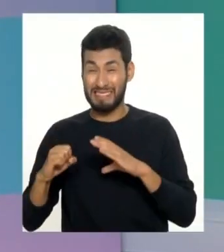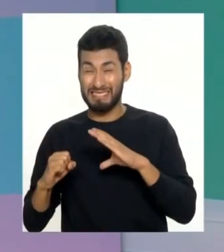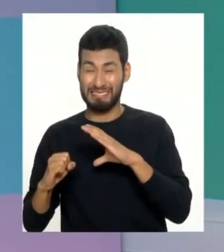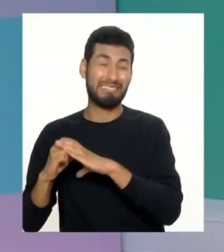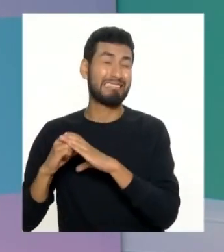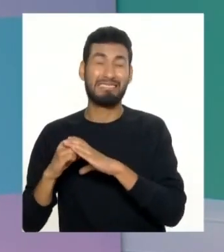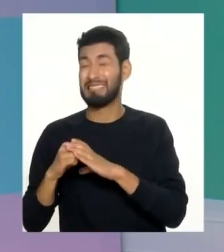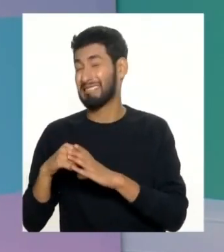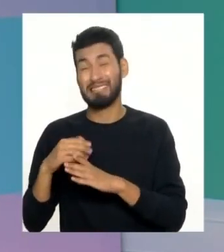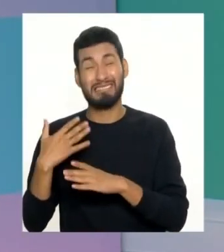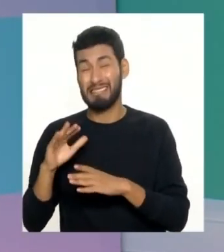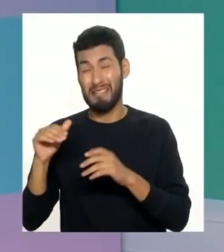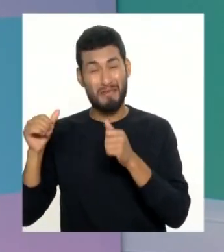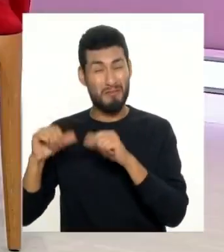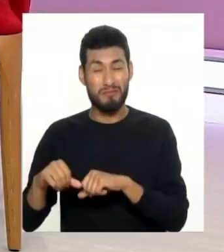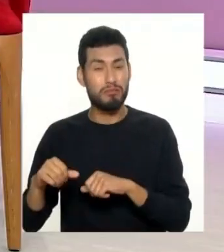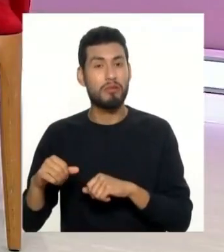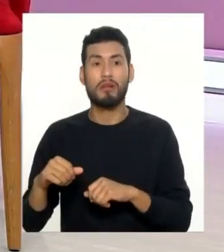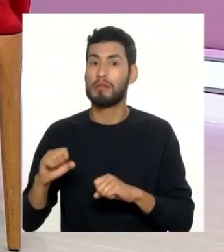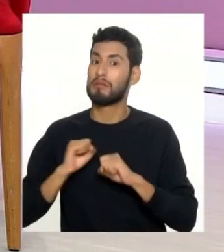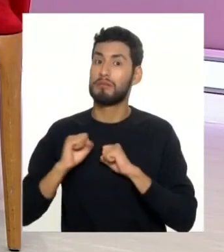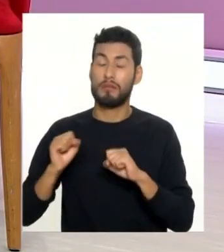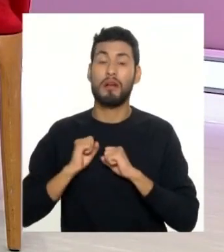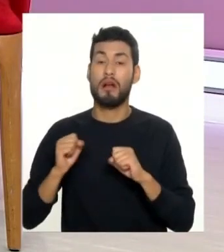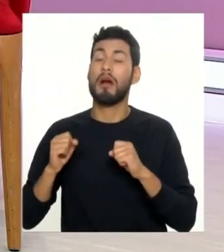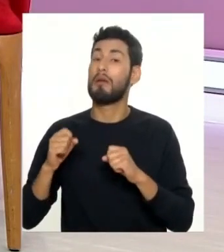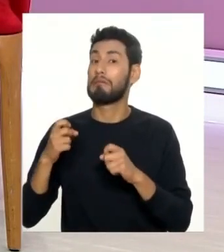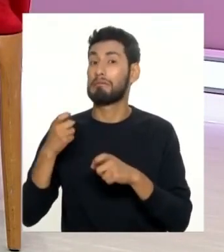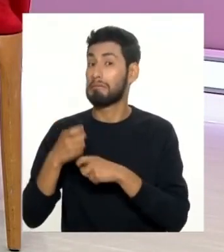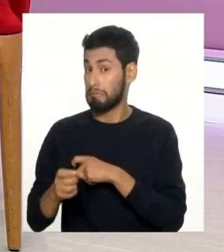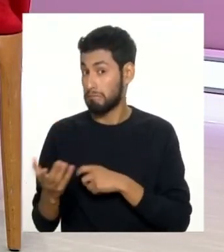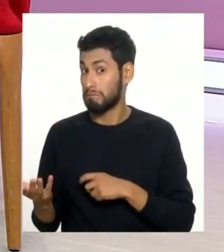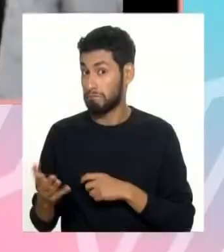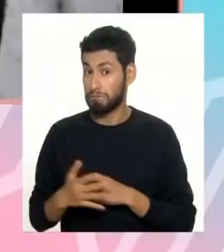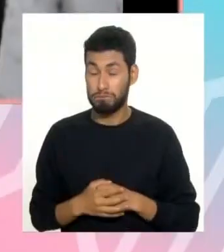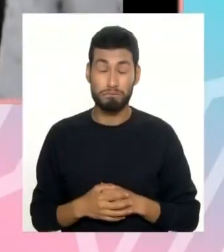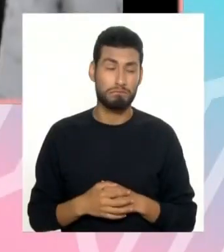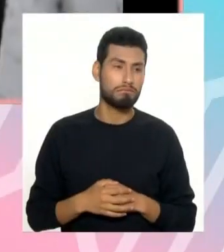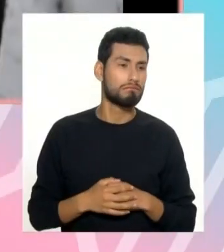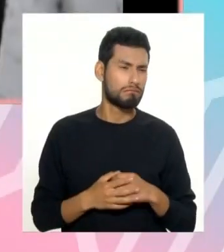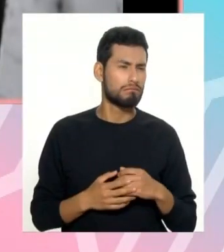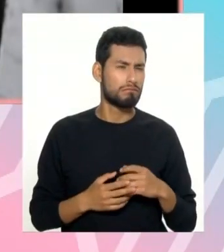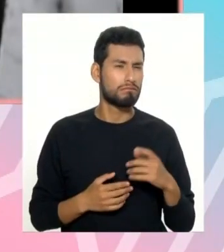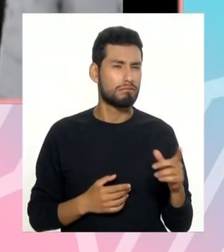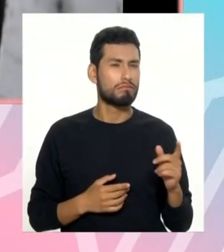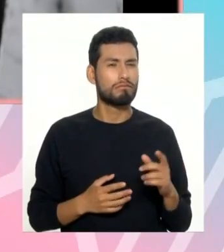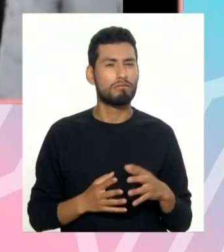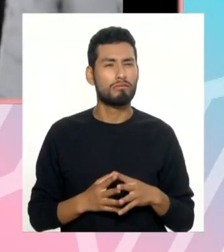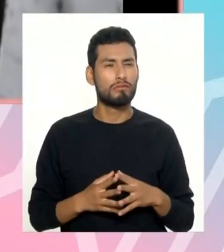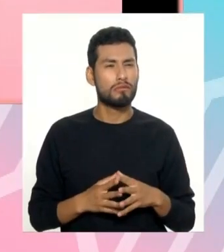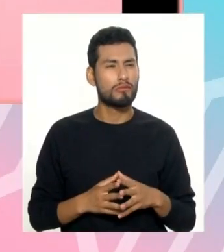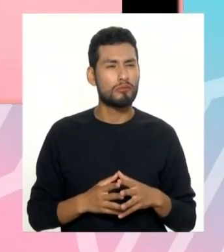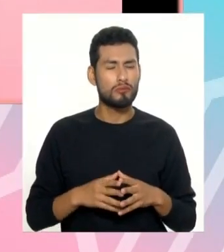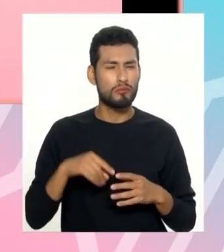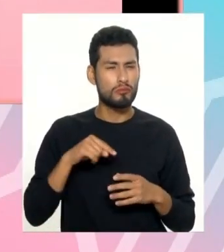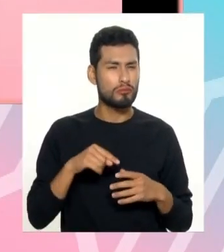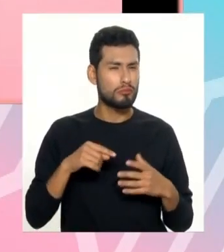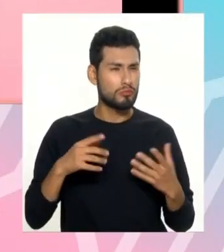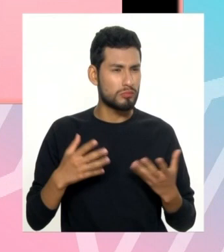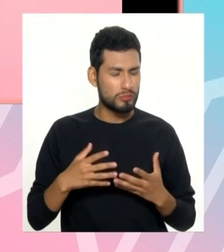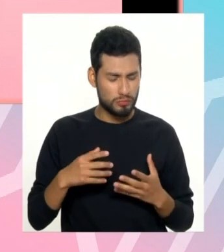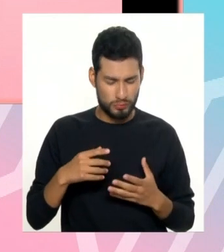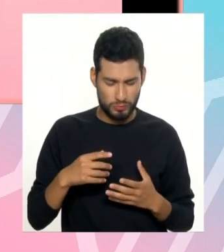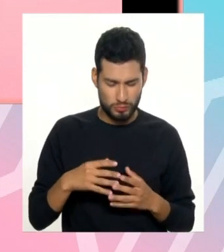hernia declarada, el ejercicio podría ser contradictorio, ¿no? Ya, muy bien. En primer lugar, la maniobra de la SEG